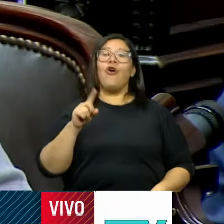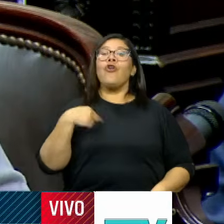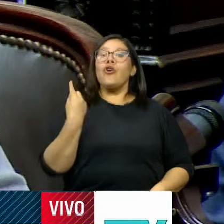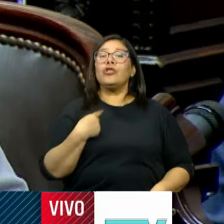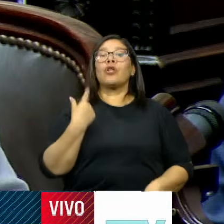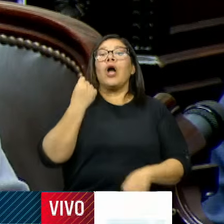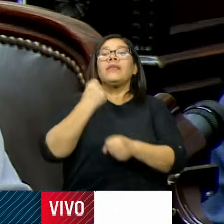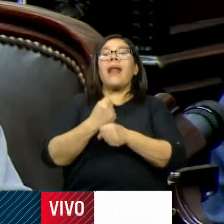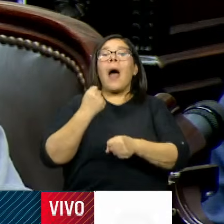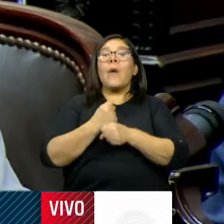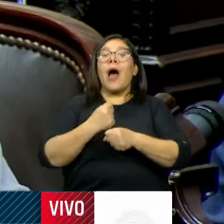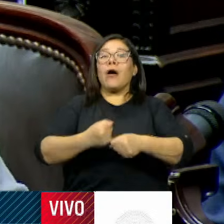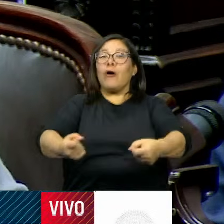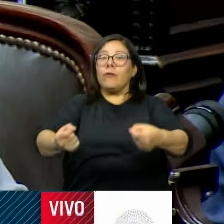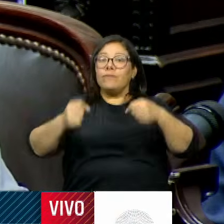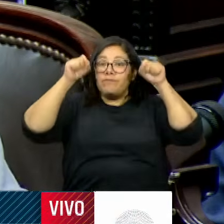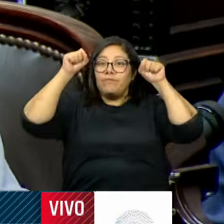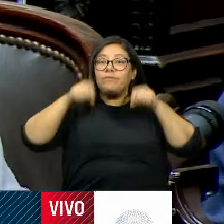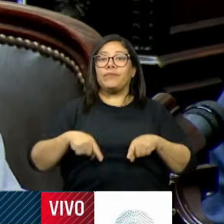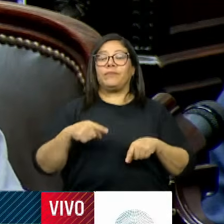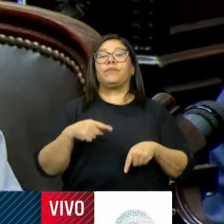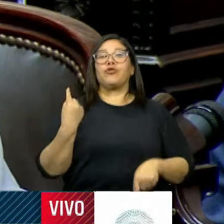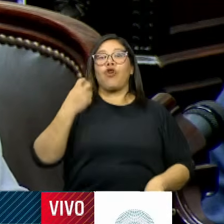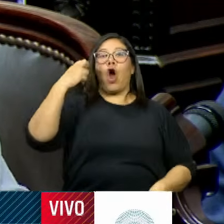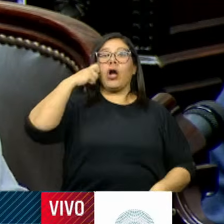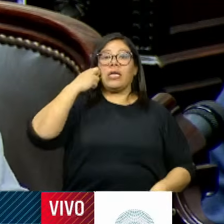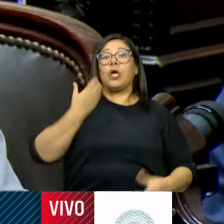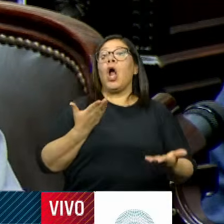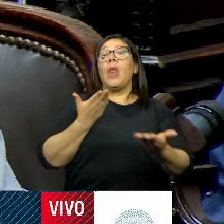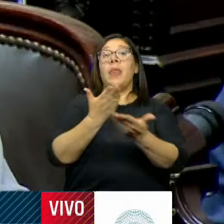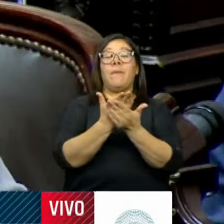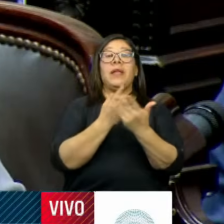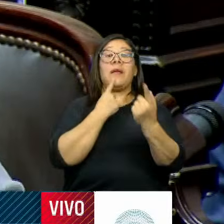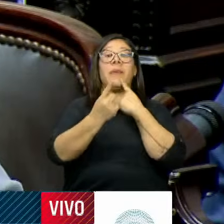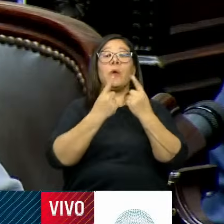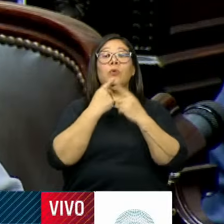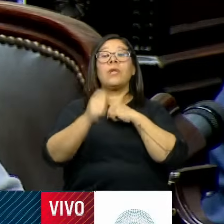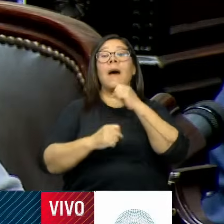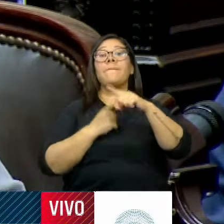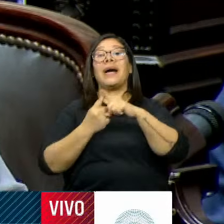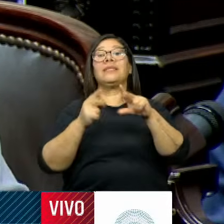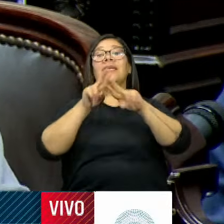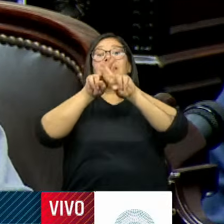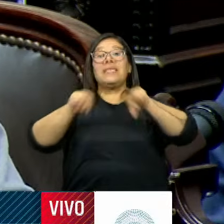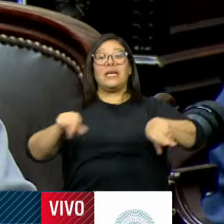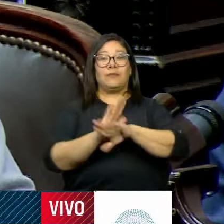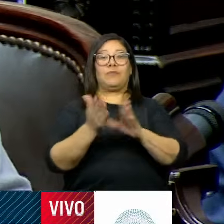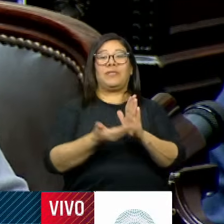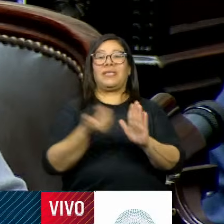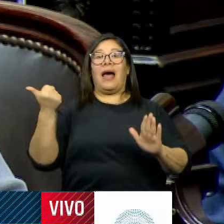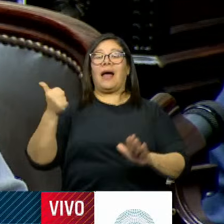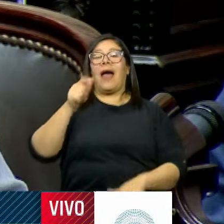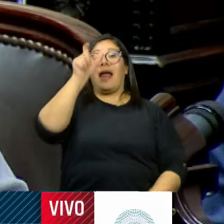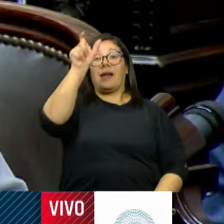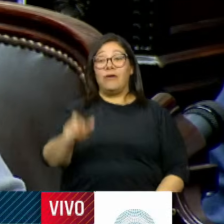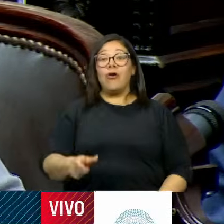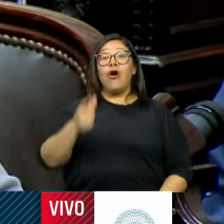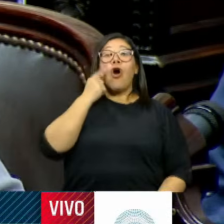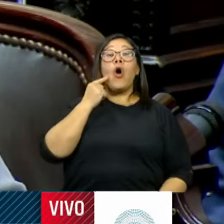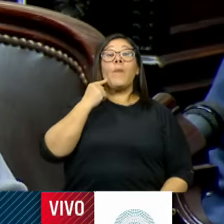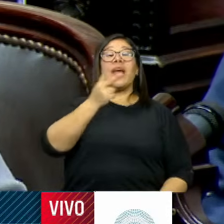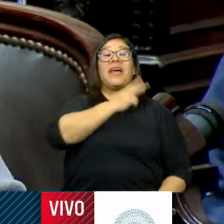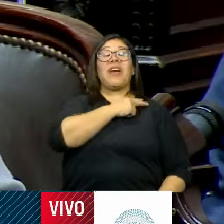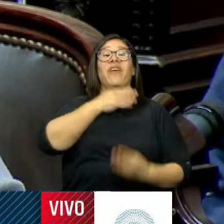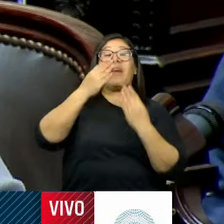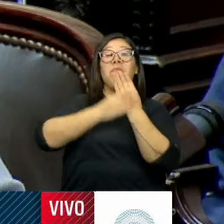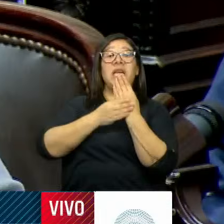constitucional, que es aplicar la interpelación y la moción de censura para que el espanto que es un jefe de gabinete que no